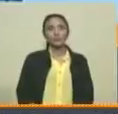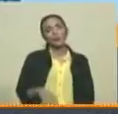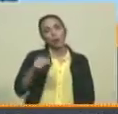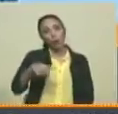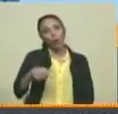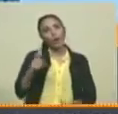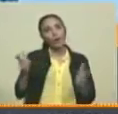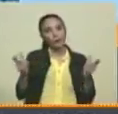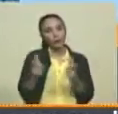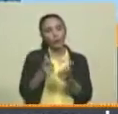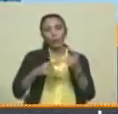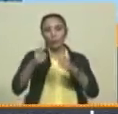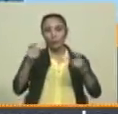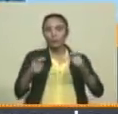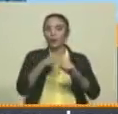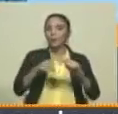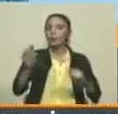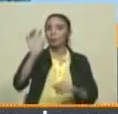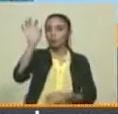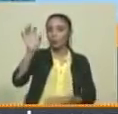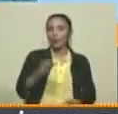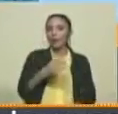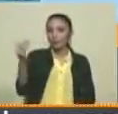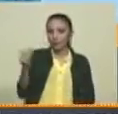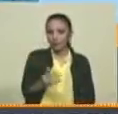es, pero que vienen de otra parte del mundo.